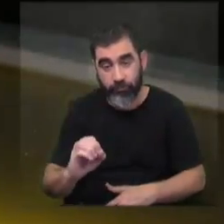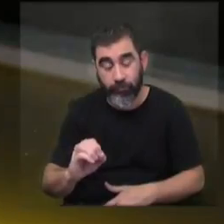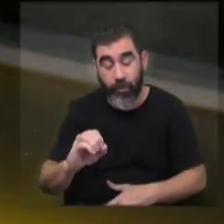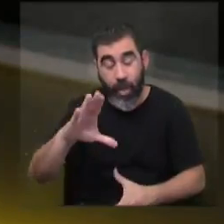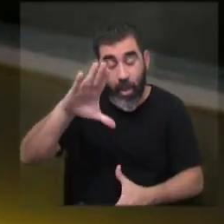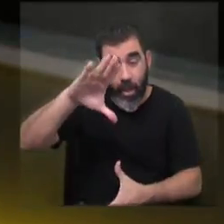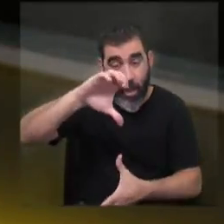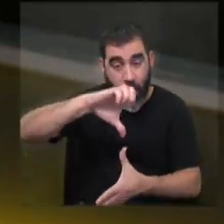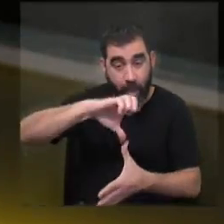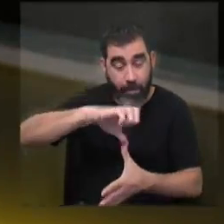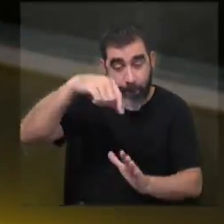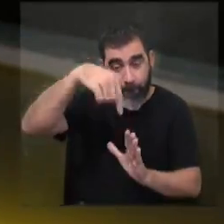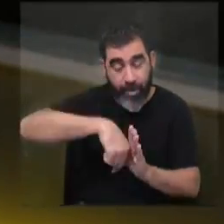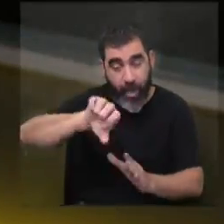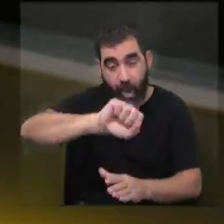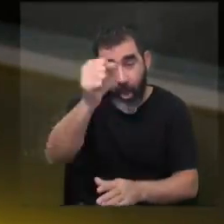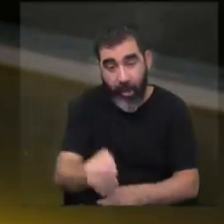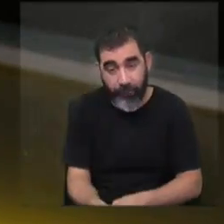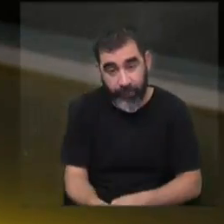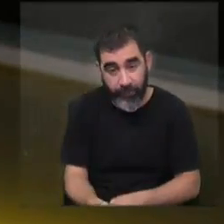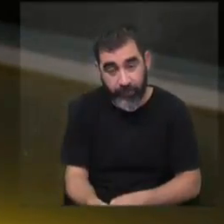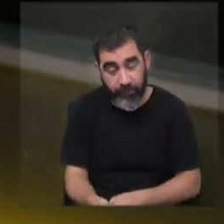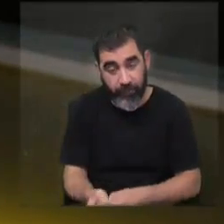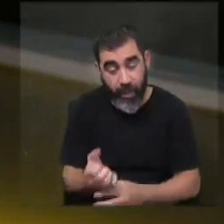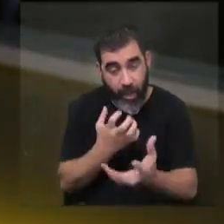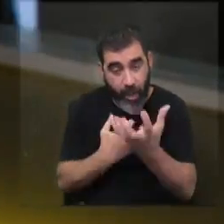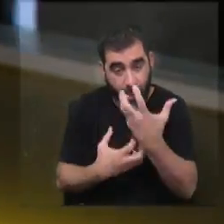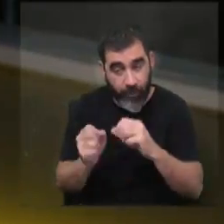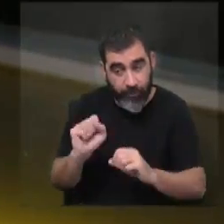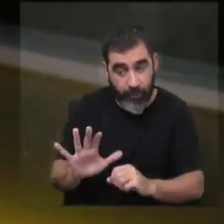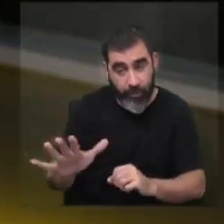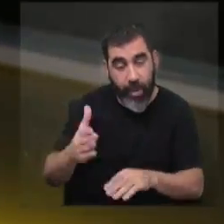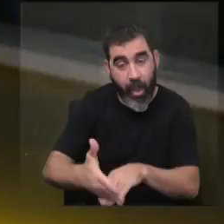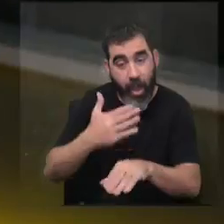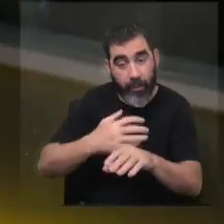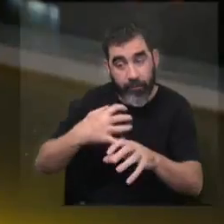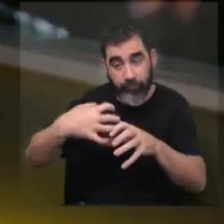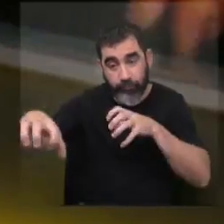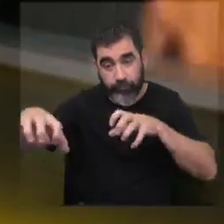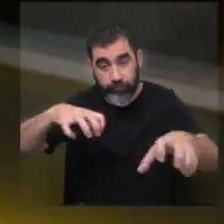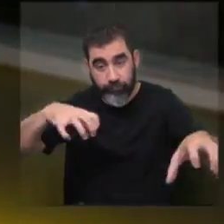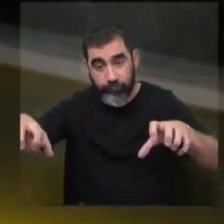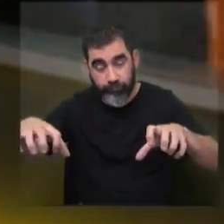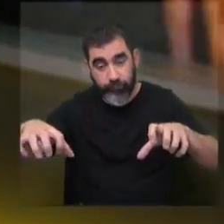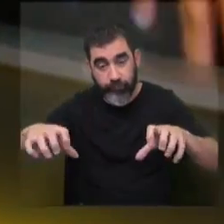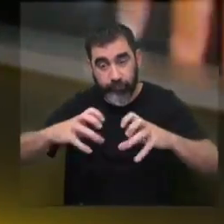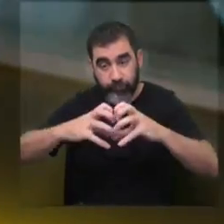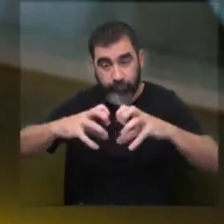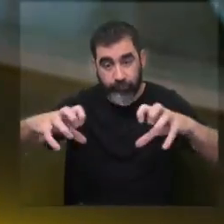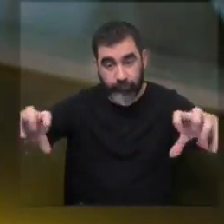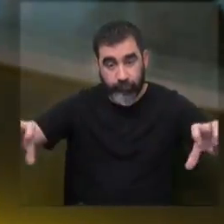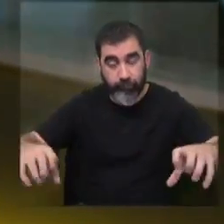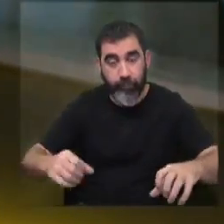América del Sur y en África, es que es una especie que tomó esta característica antes de que se dividieran. Y apareció México y les cambió toda la